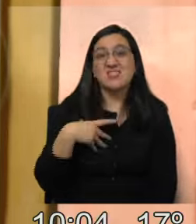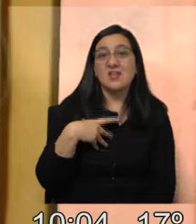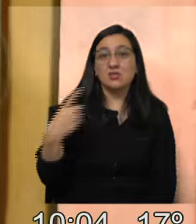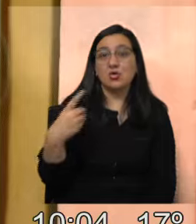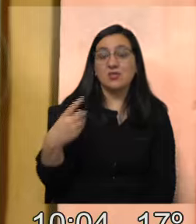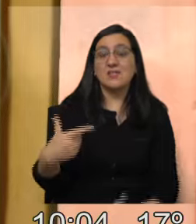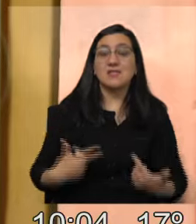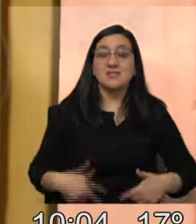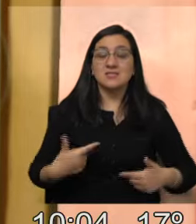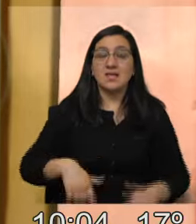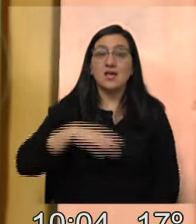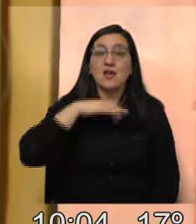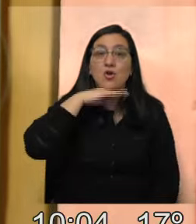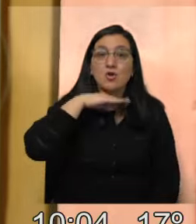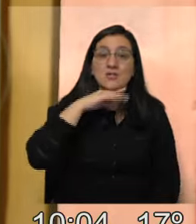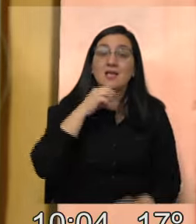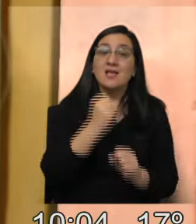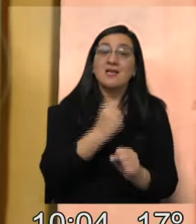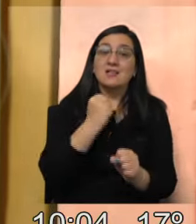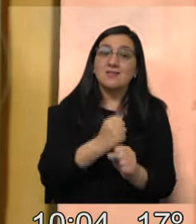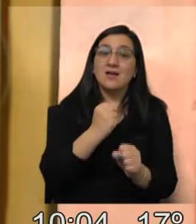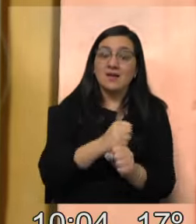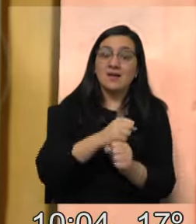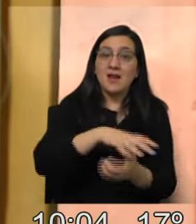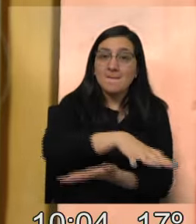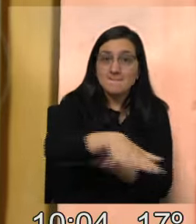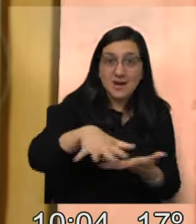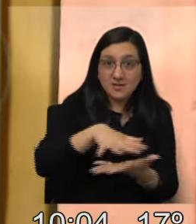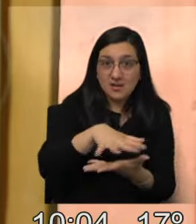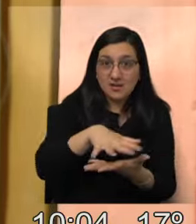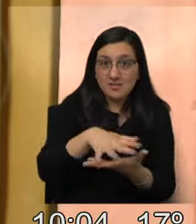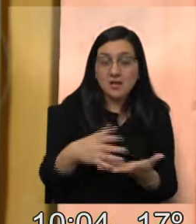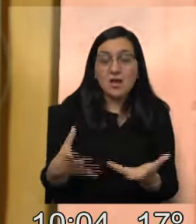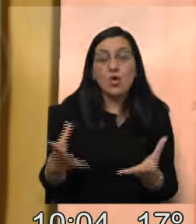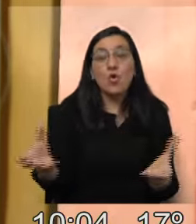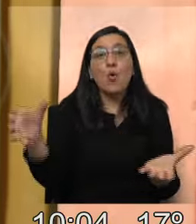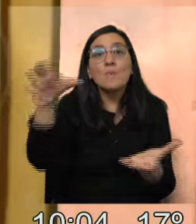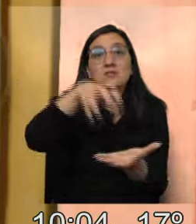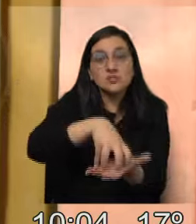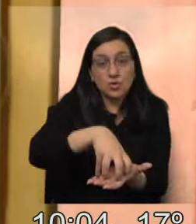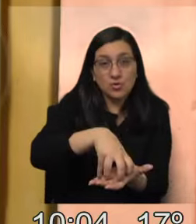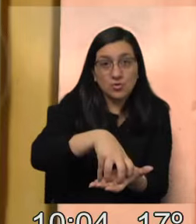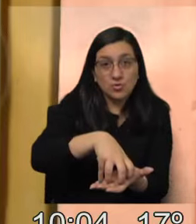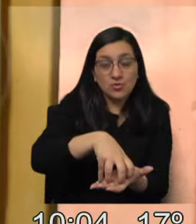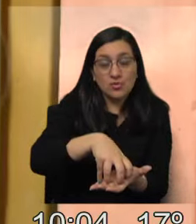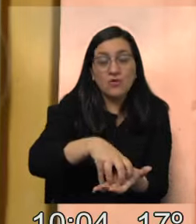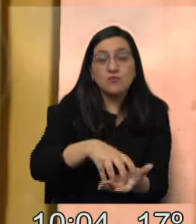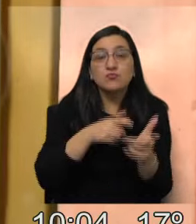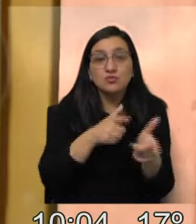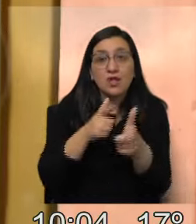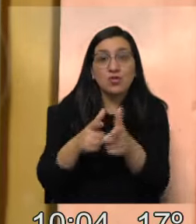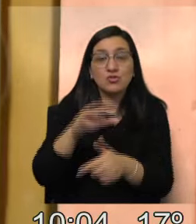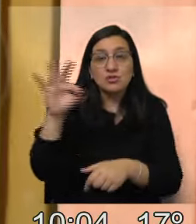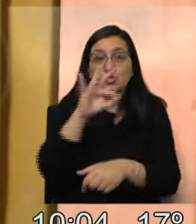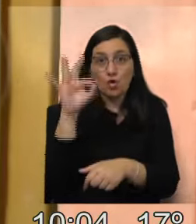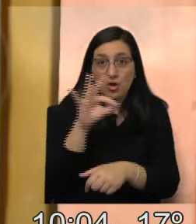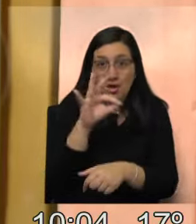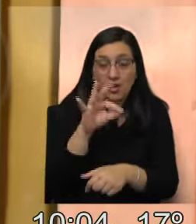la Intendencia de Canelones que trabaja y es parte de la Comisión por la Memoria de los Fusilados de Soca, a donde vamos